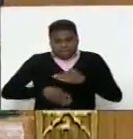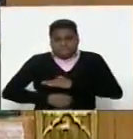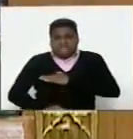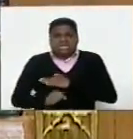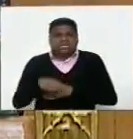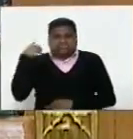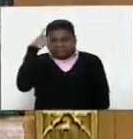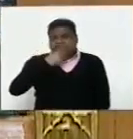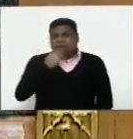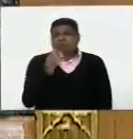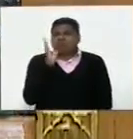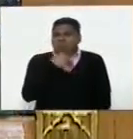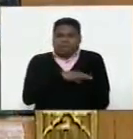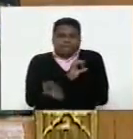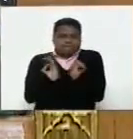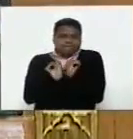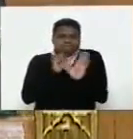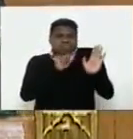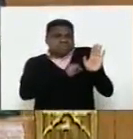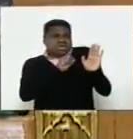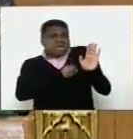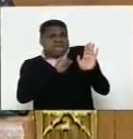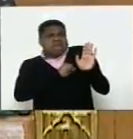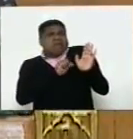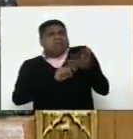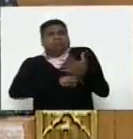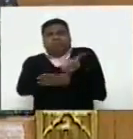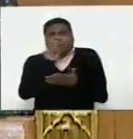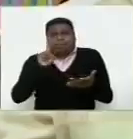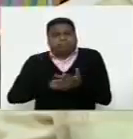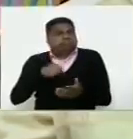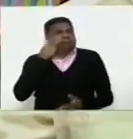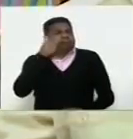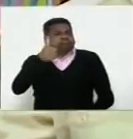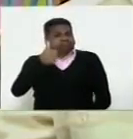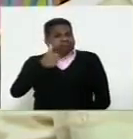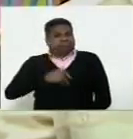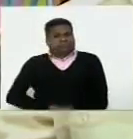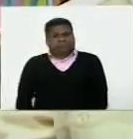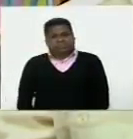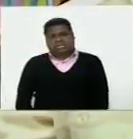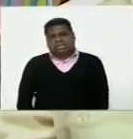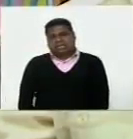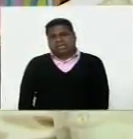miedo, seguras y plenas. Pero